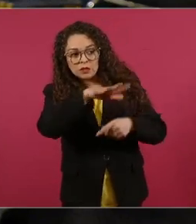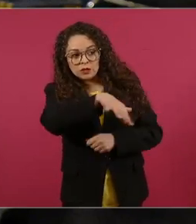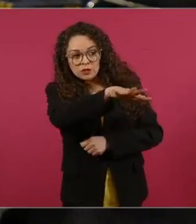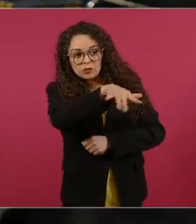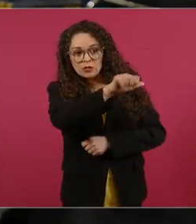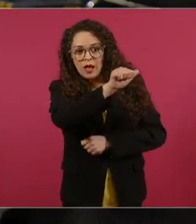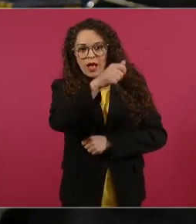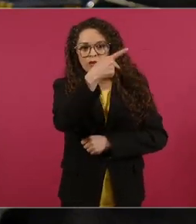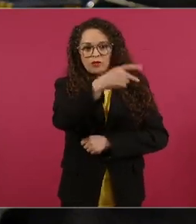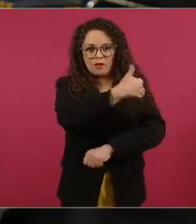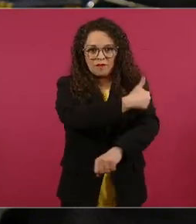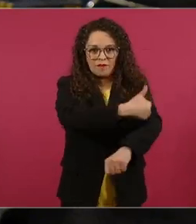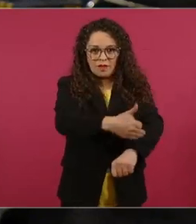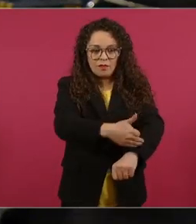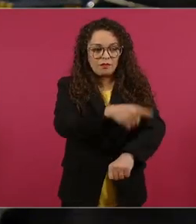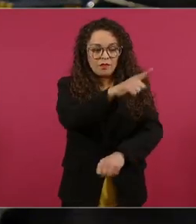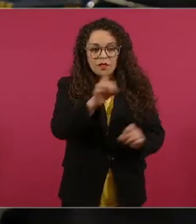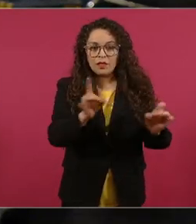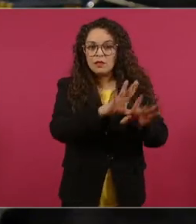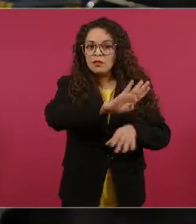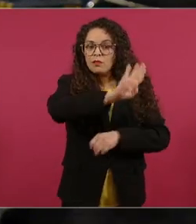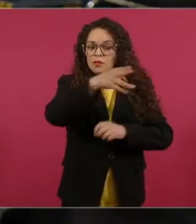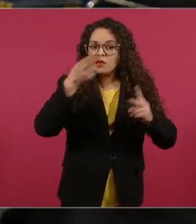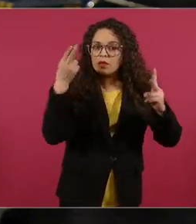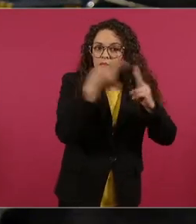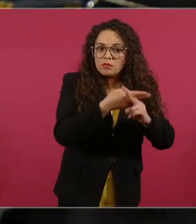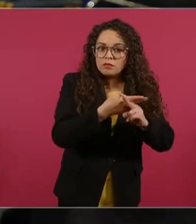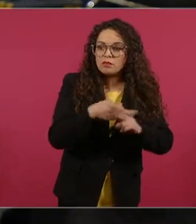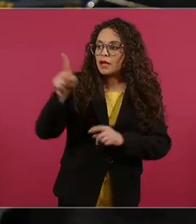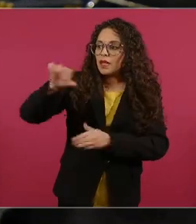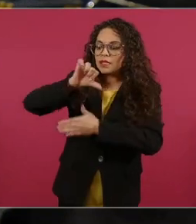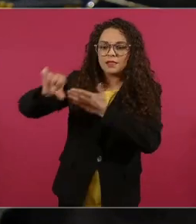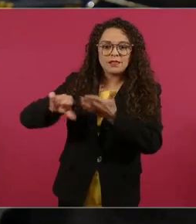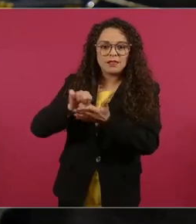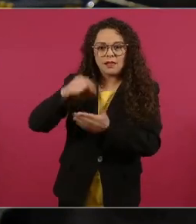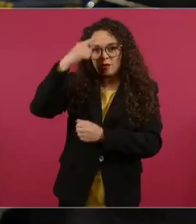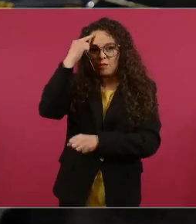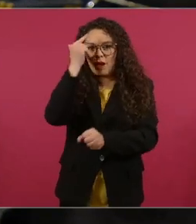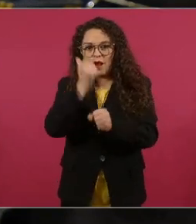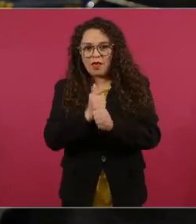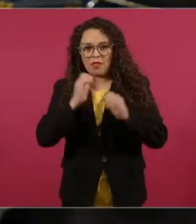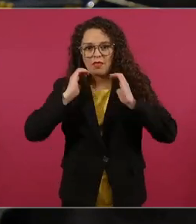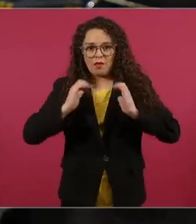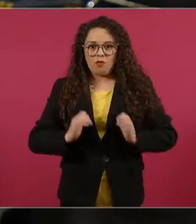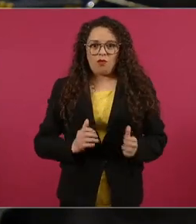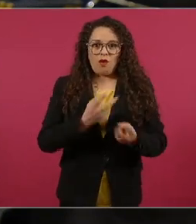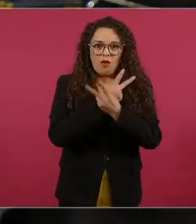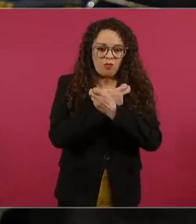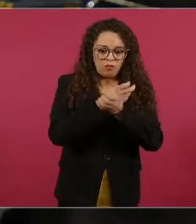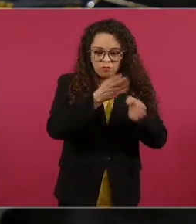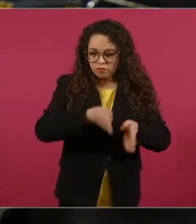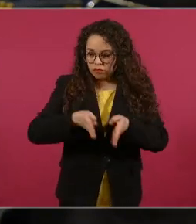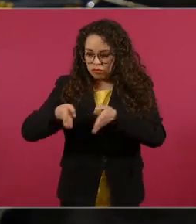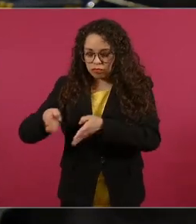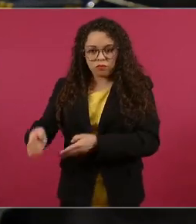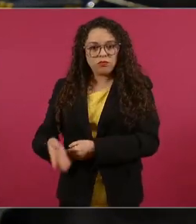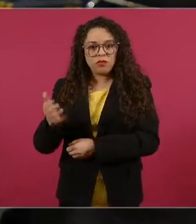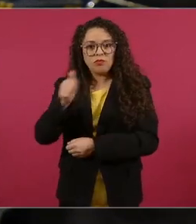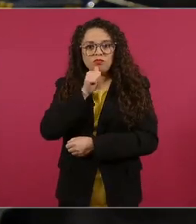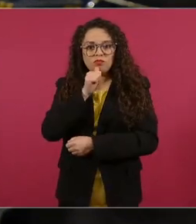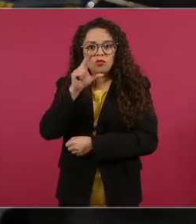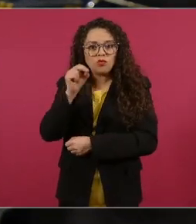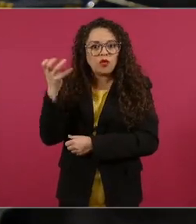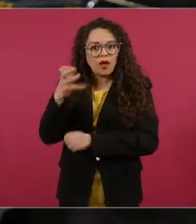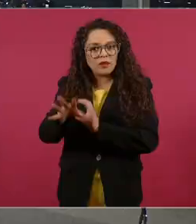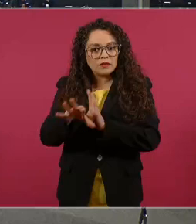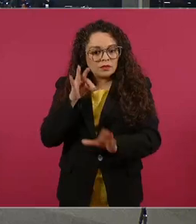que de pronto el centro de identificación no avanza, que ven que también las fiscalías estatales no responden a la exigencia que